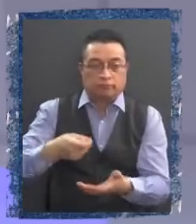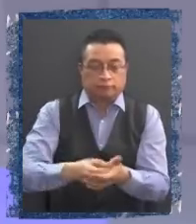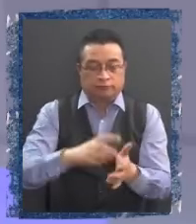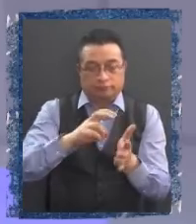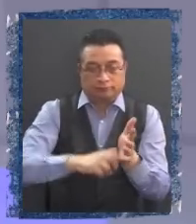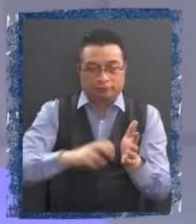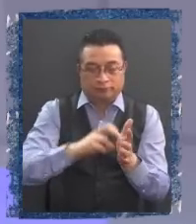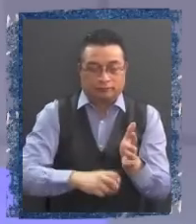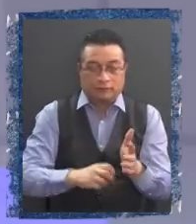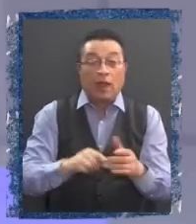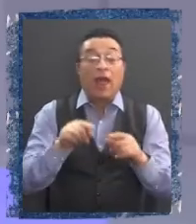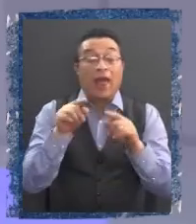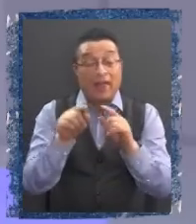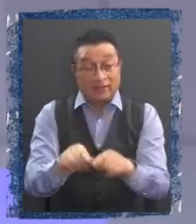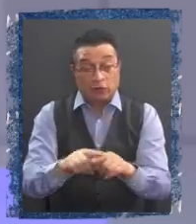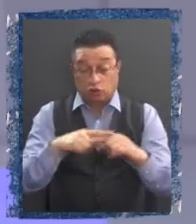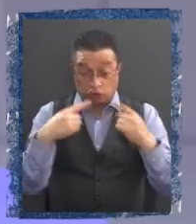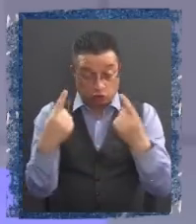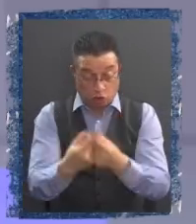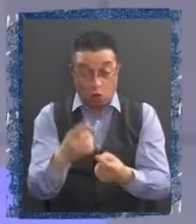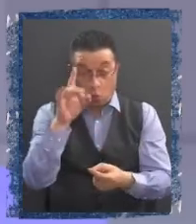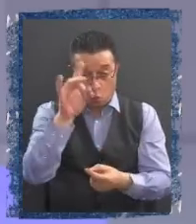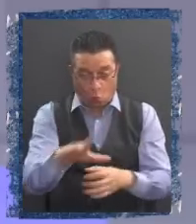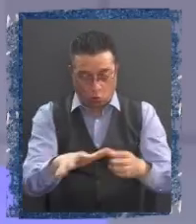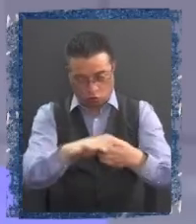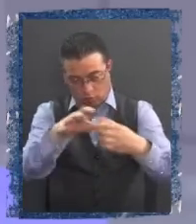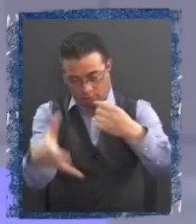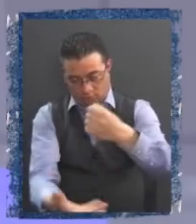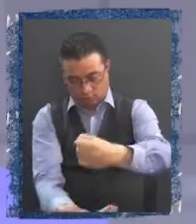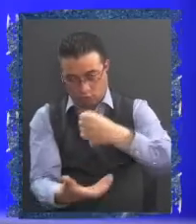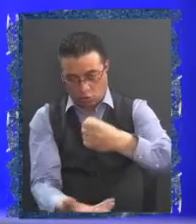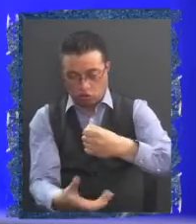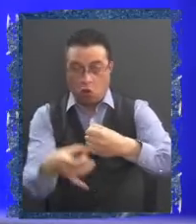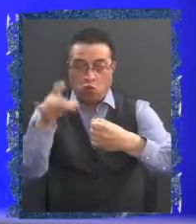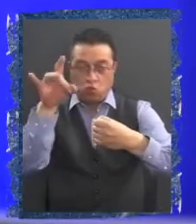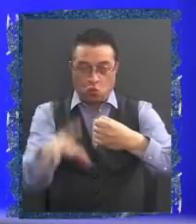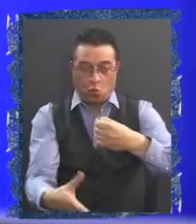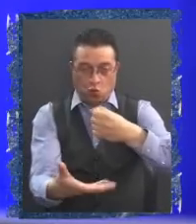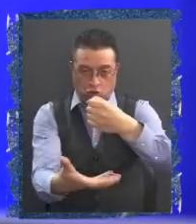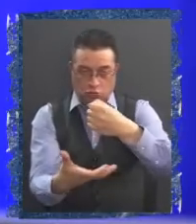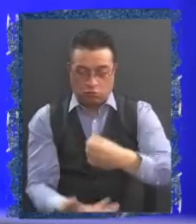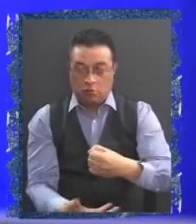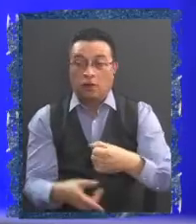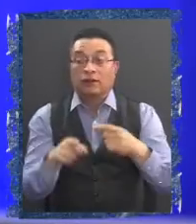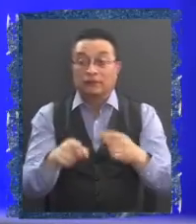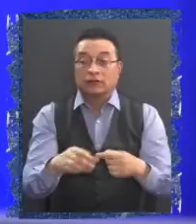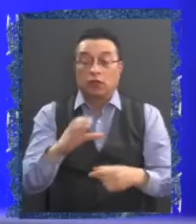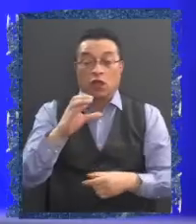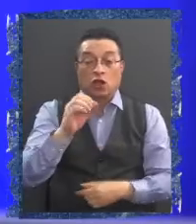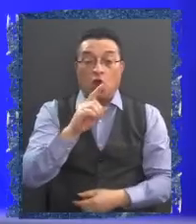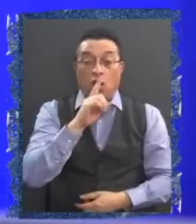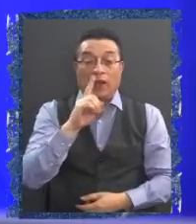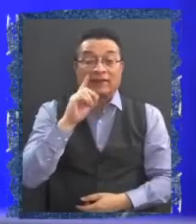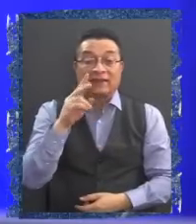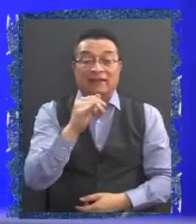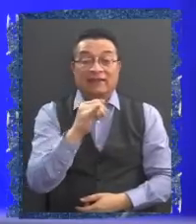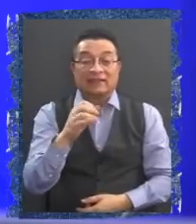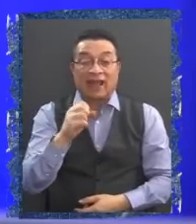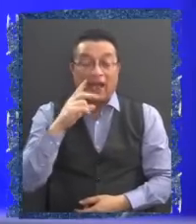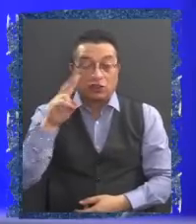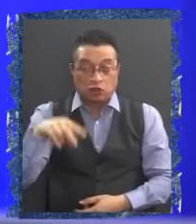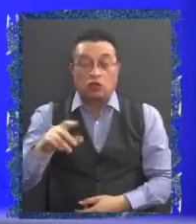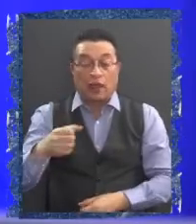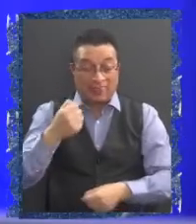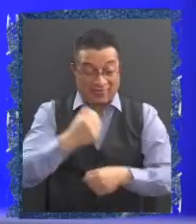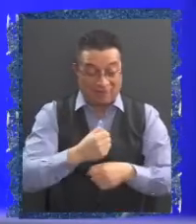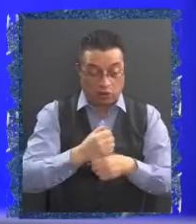Todo eso se va a un fondo público. Ojo que, para ir contándole a la gente, dice cotizaciones no solamente de los trabajadores, también del